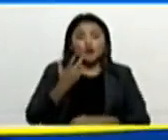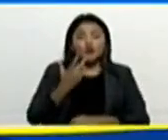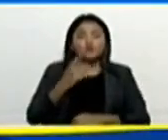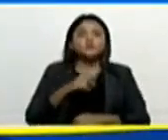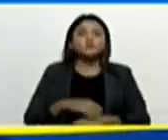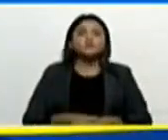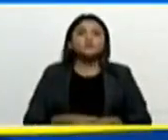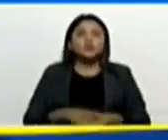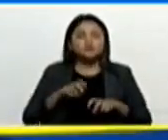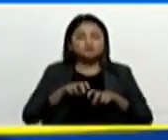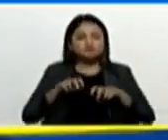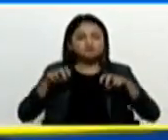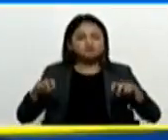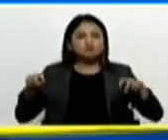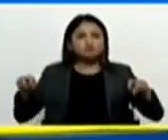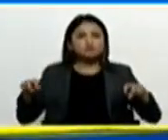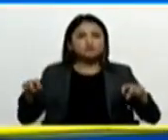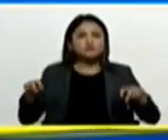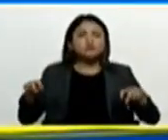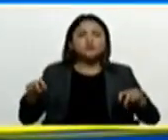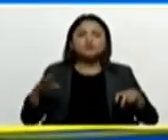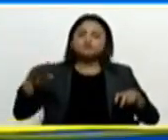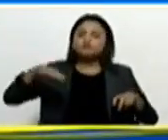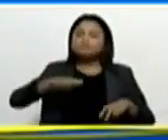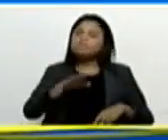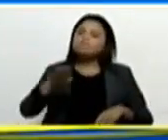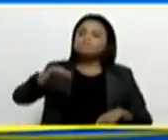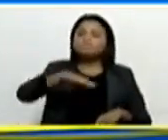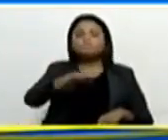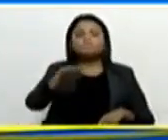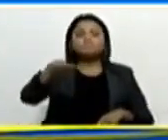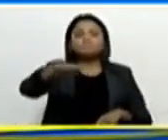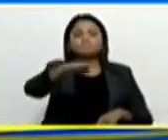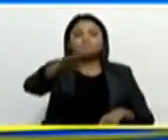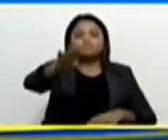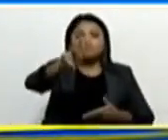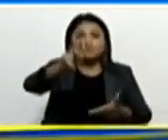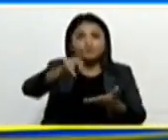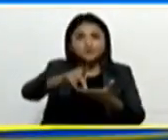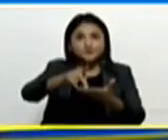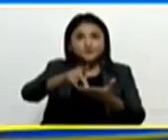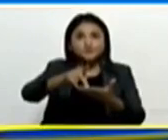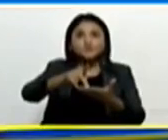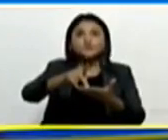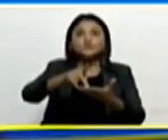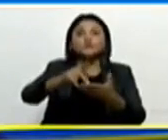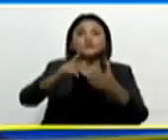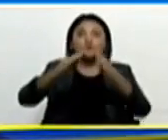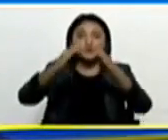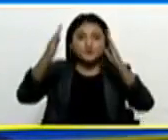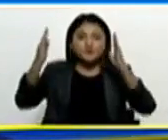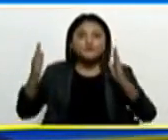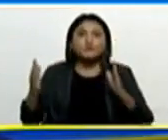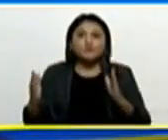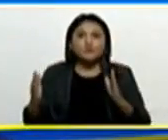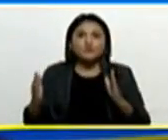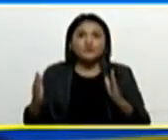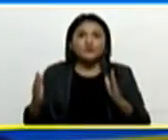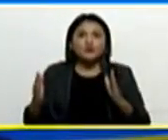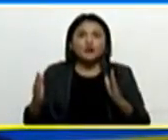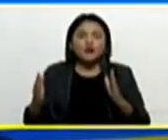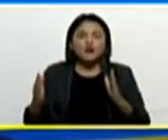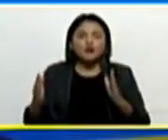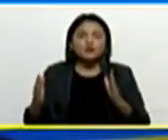en el asiento de atrás, y empezamos a hacer un recorrido hasta llegar a la casa donde me encontraba alojado, ahí en La